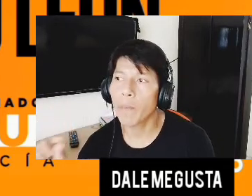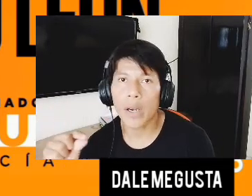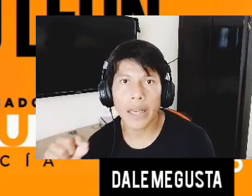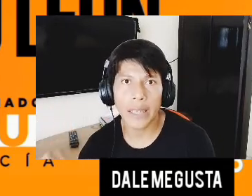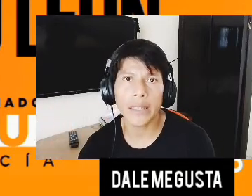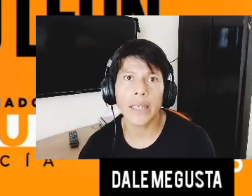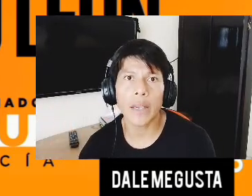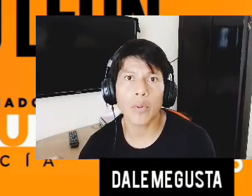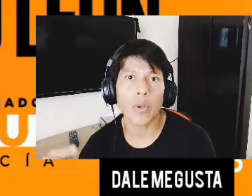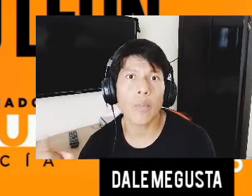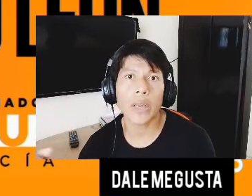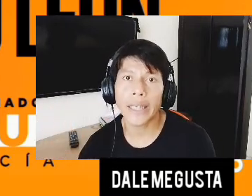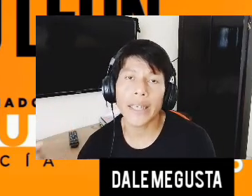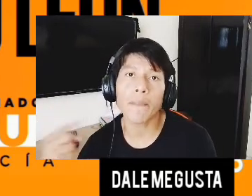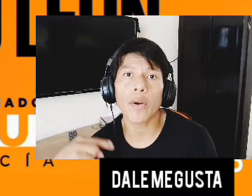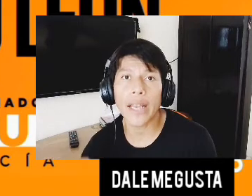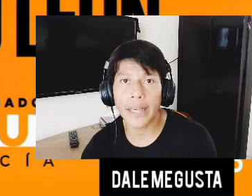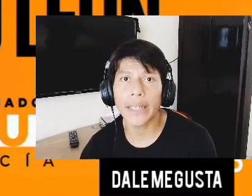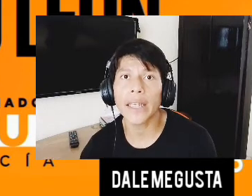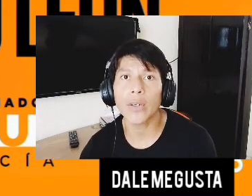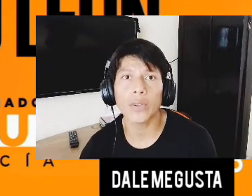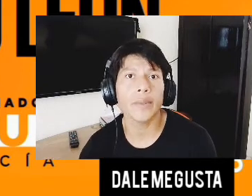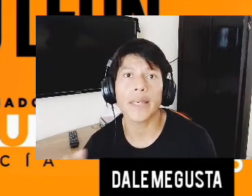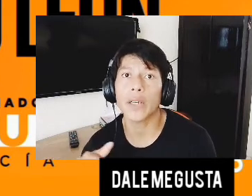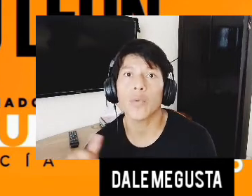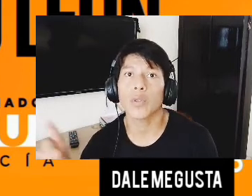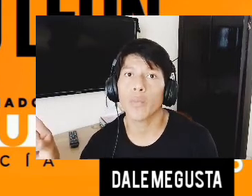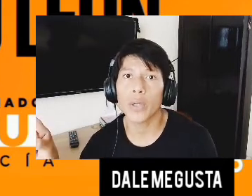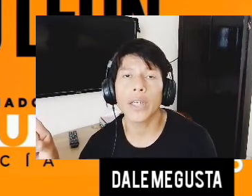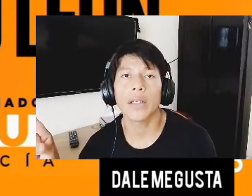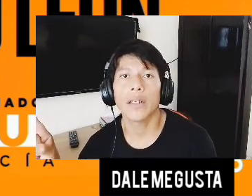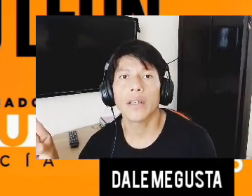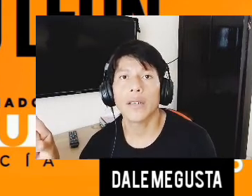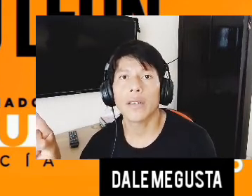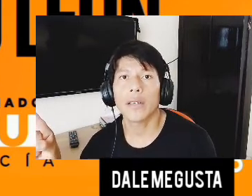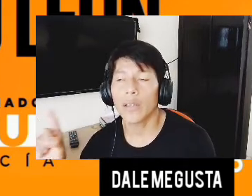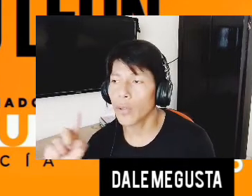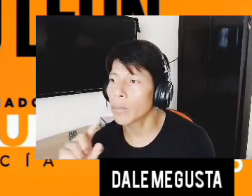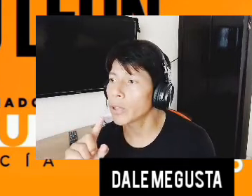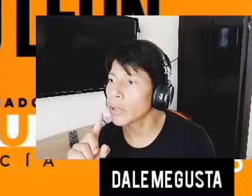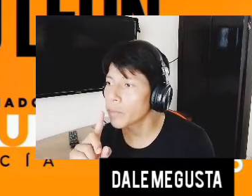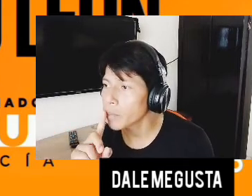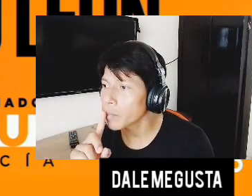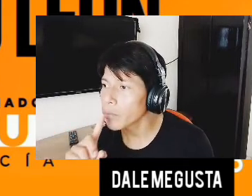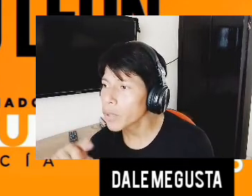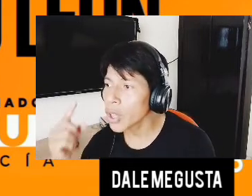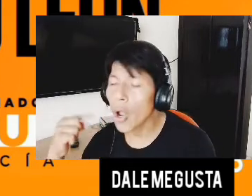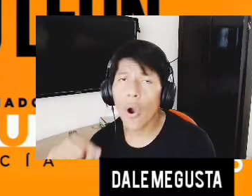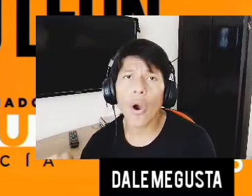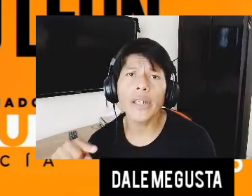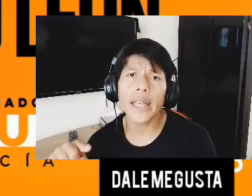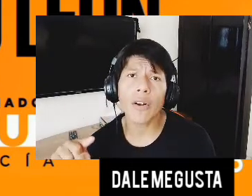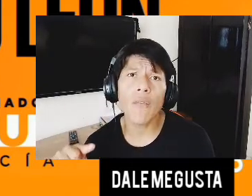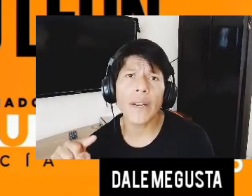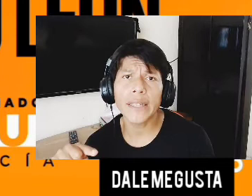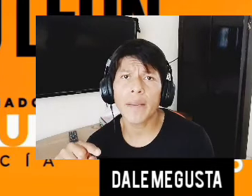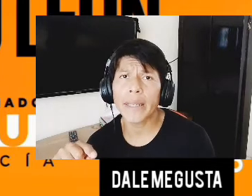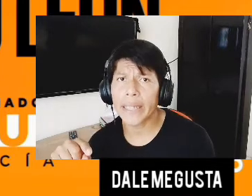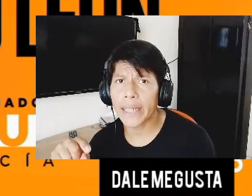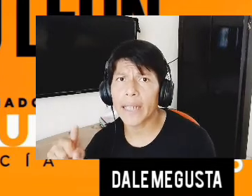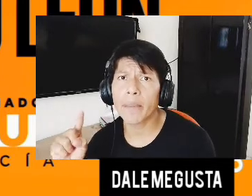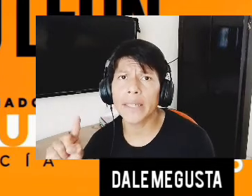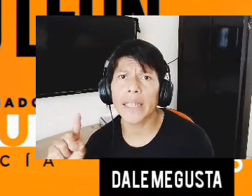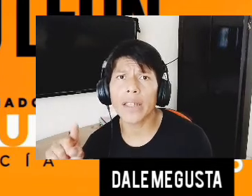Lo hace por la gente que votó por él y por la gente inclusive que no votó por él. Recordemos eso. Hoy en la